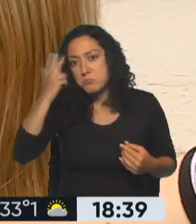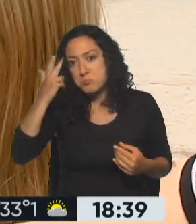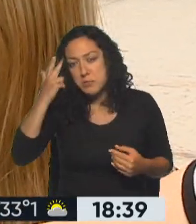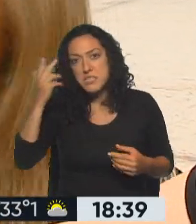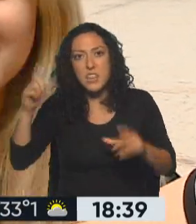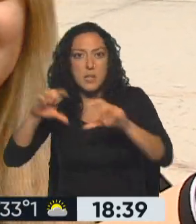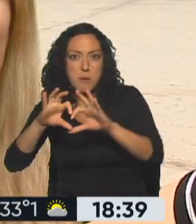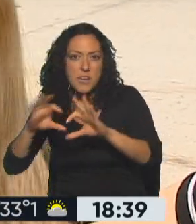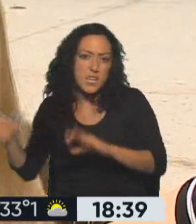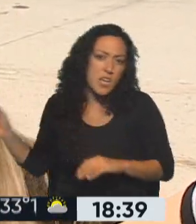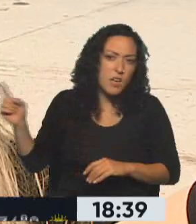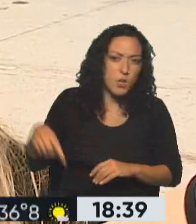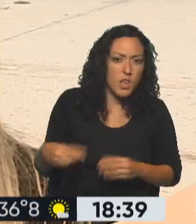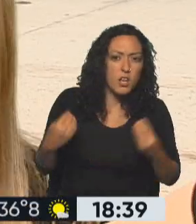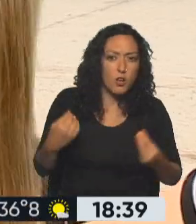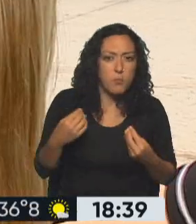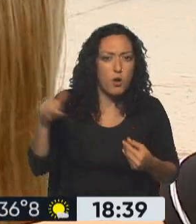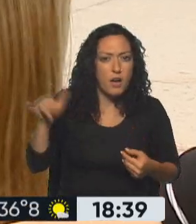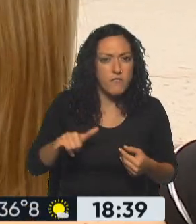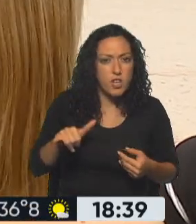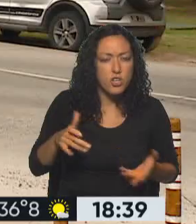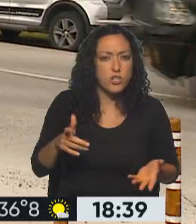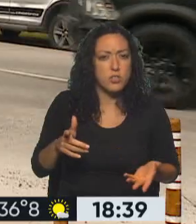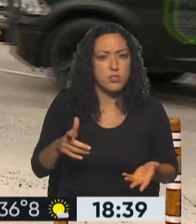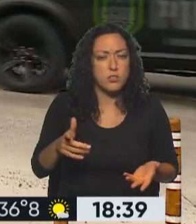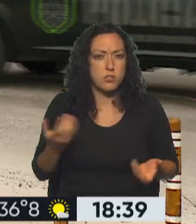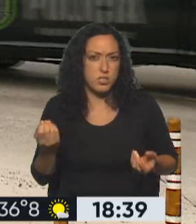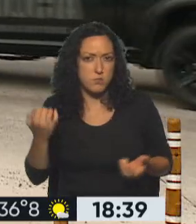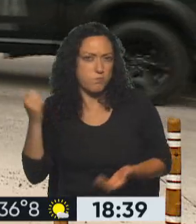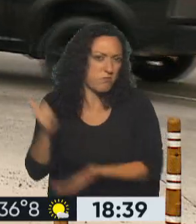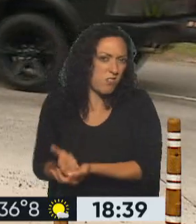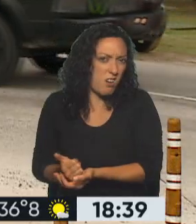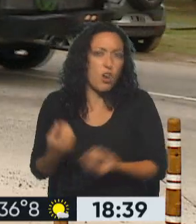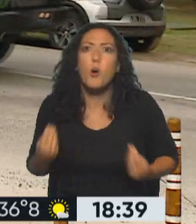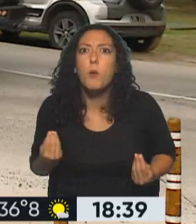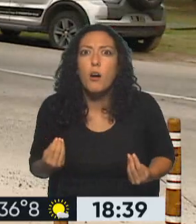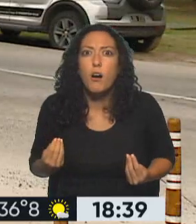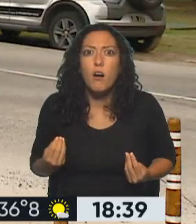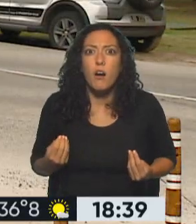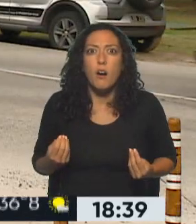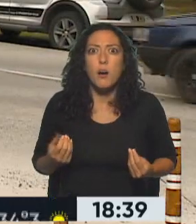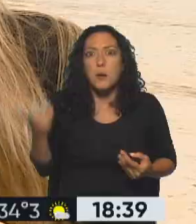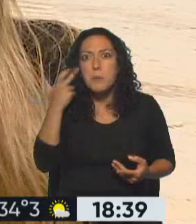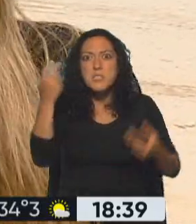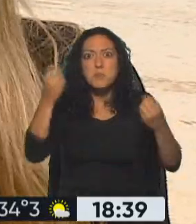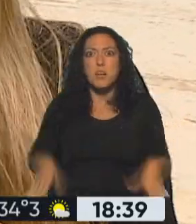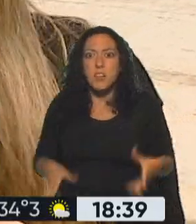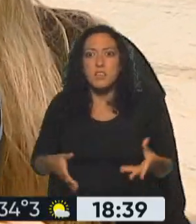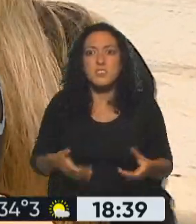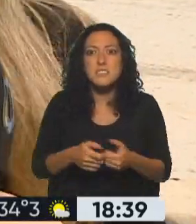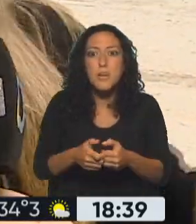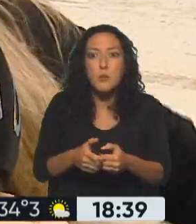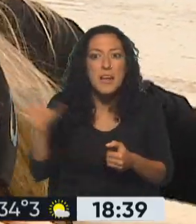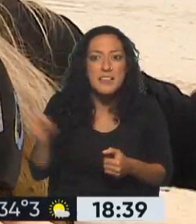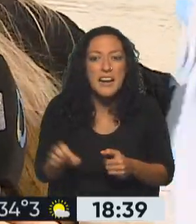Di María, viste, lo fue a buscar en el avión por Italia. Ya están acá. ¿Cómo que ya están acá? Me perdí a Messi, digo. Ni el celular, traje